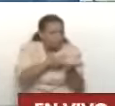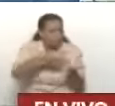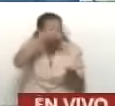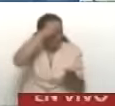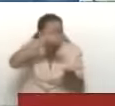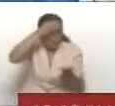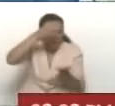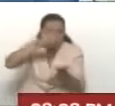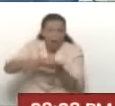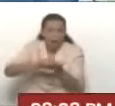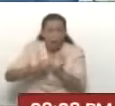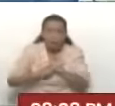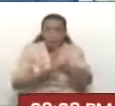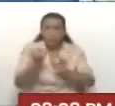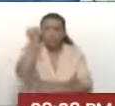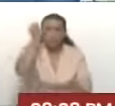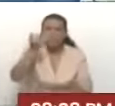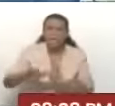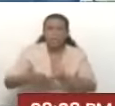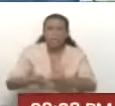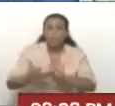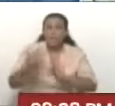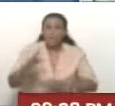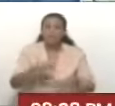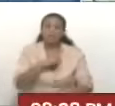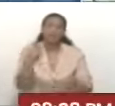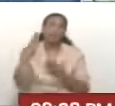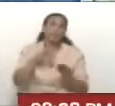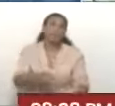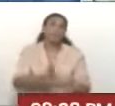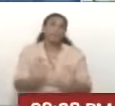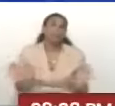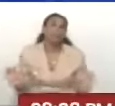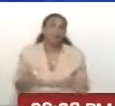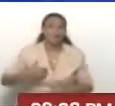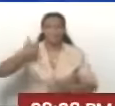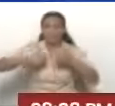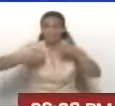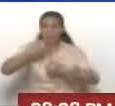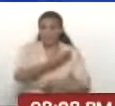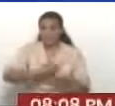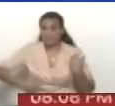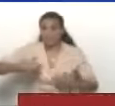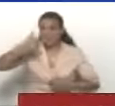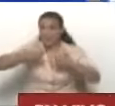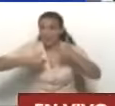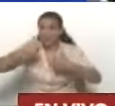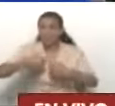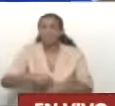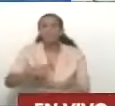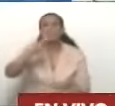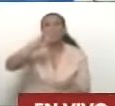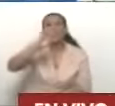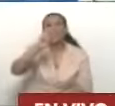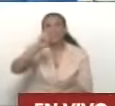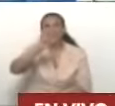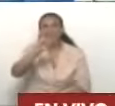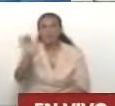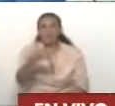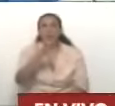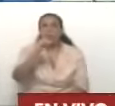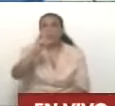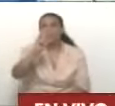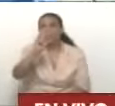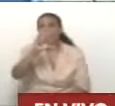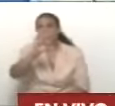para una propuesta ideológica. Algunos dicen que lo mataron cuando se lanzó de candidato presidencial. Renio Tolino. Renio Tolino. Él dijo